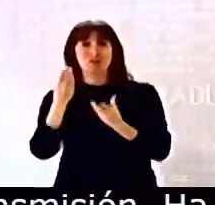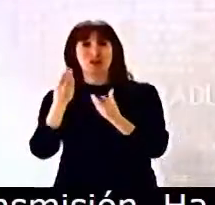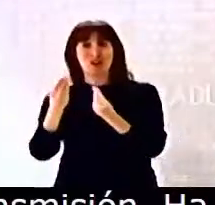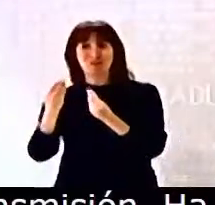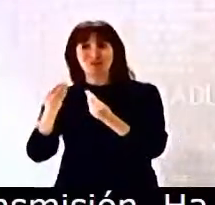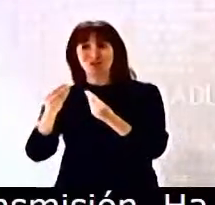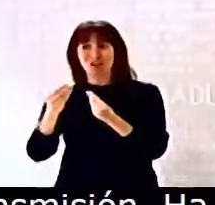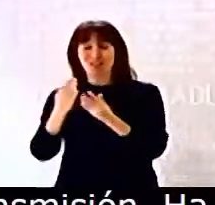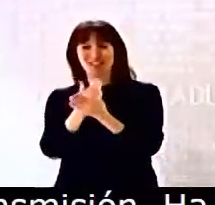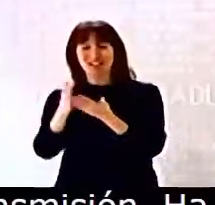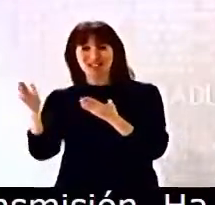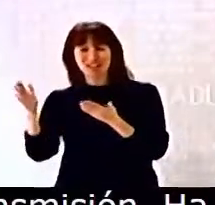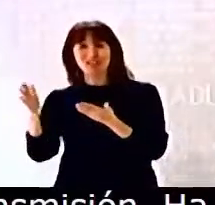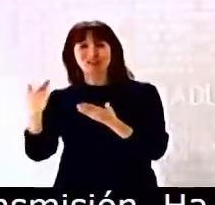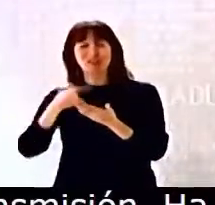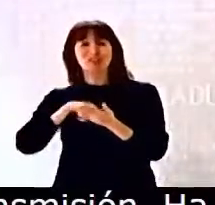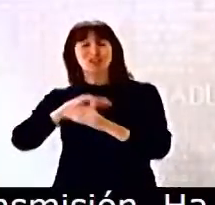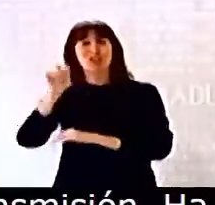más